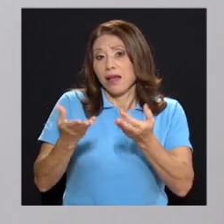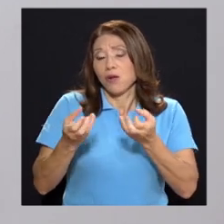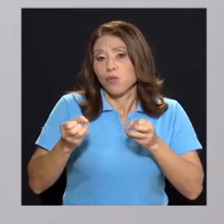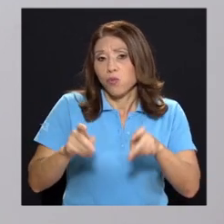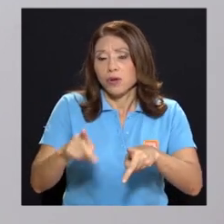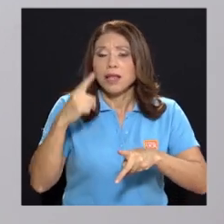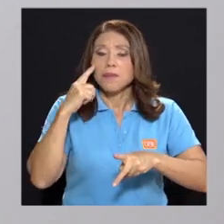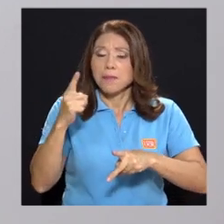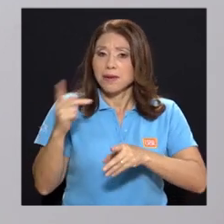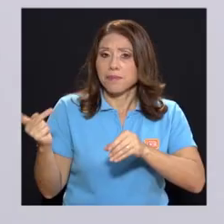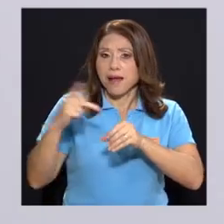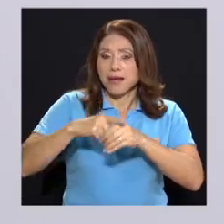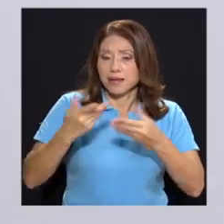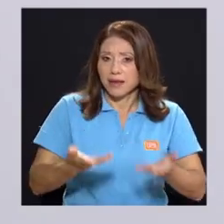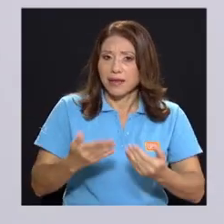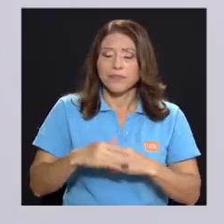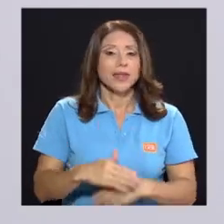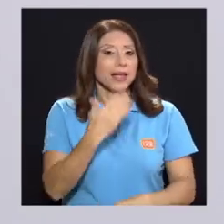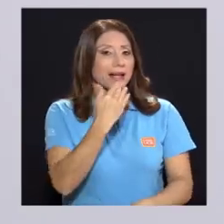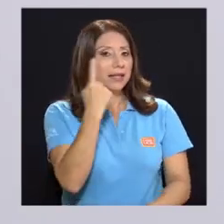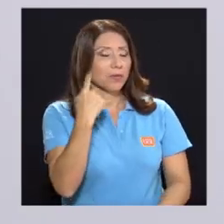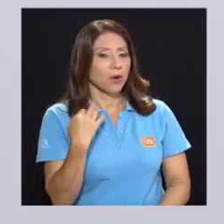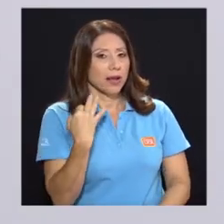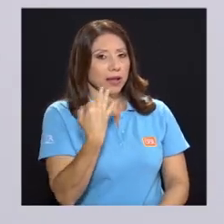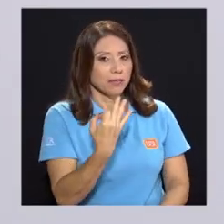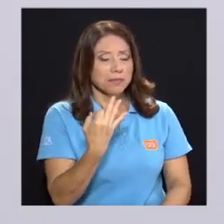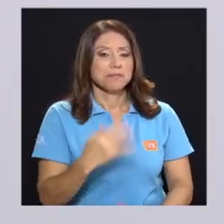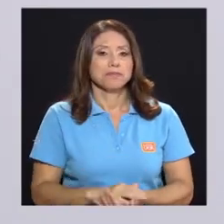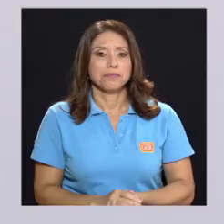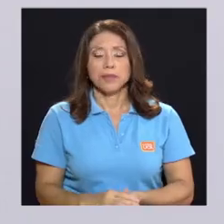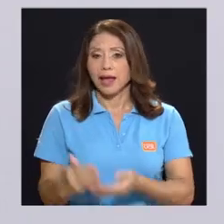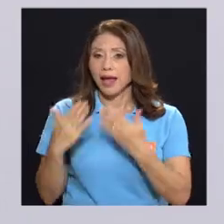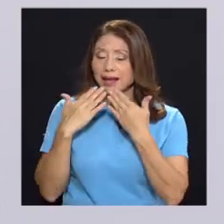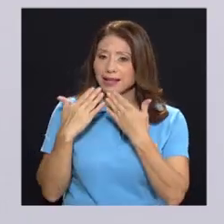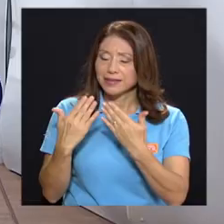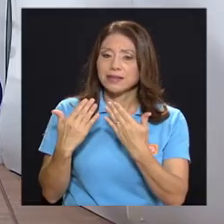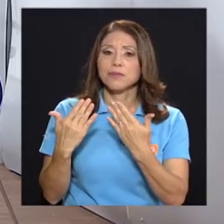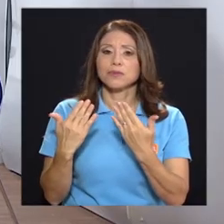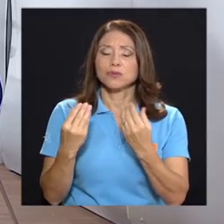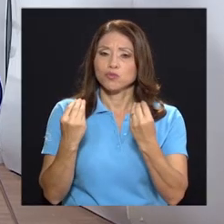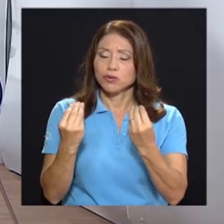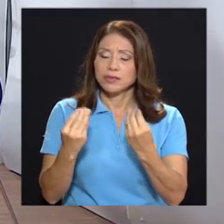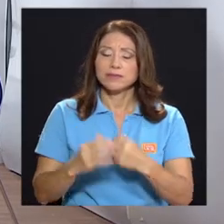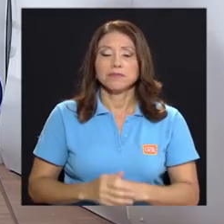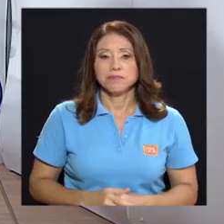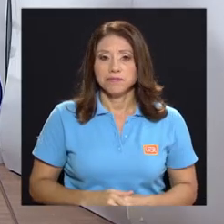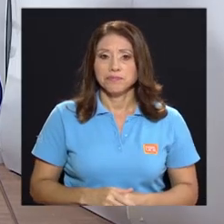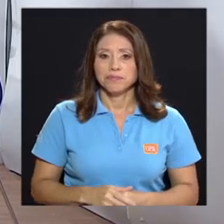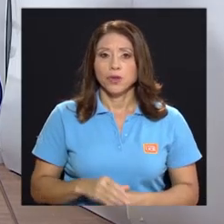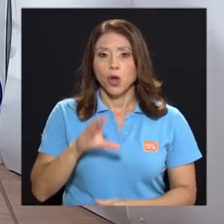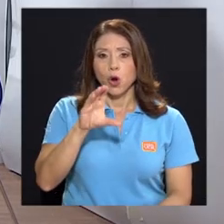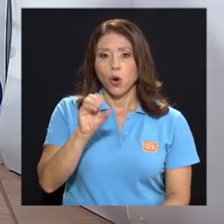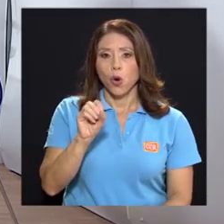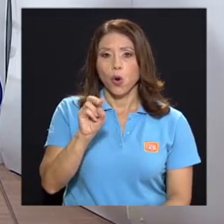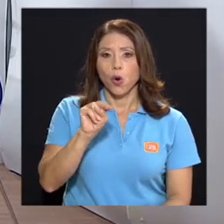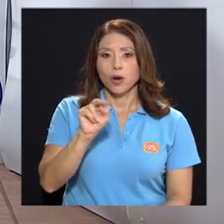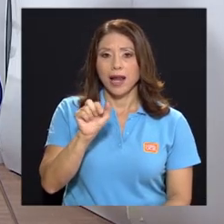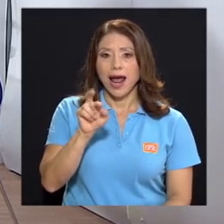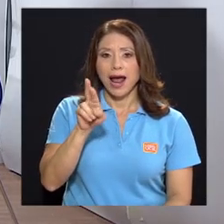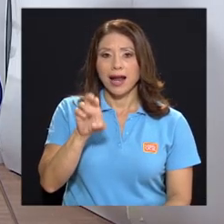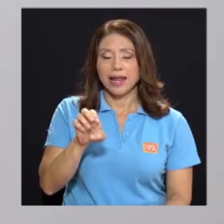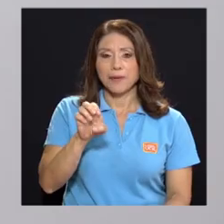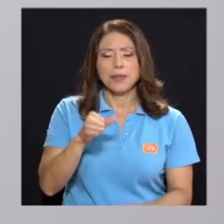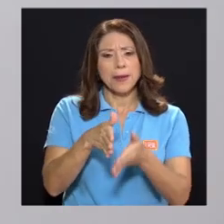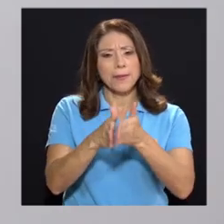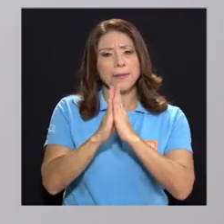participar en conciencia no muchas gracias por invitación agradecemos muchísimo con área hace una solicitud específica